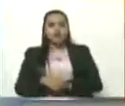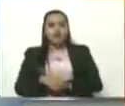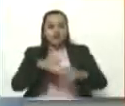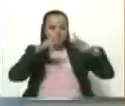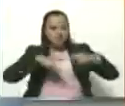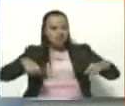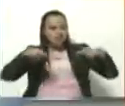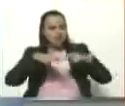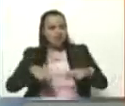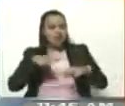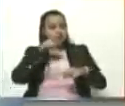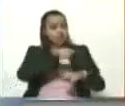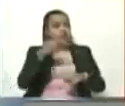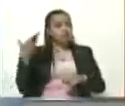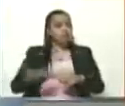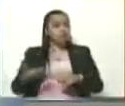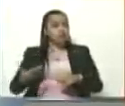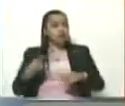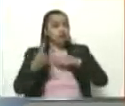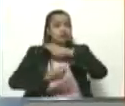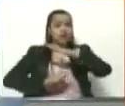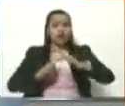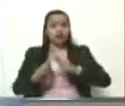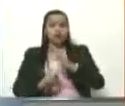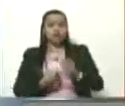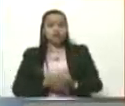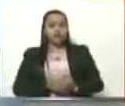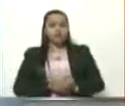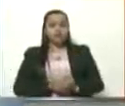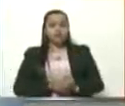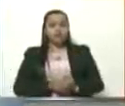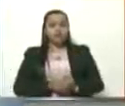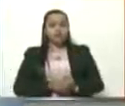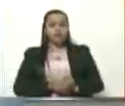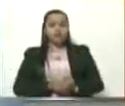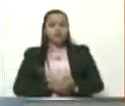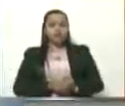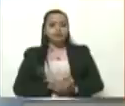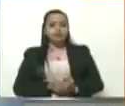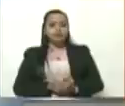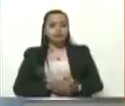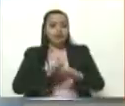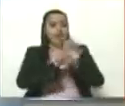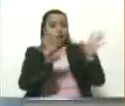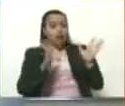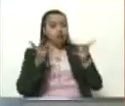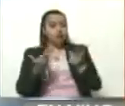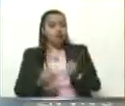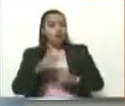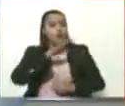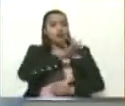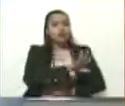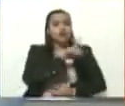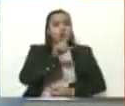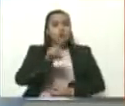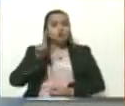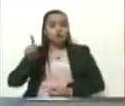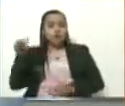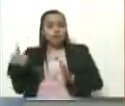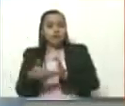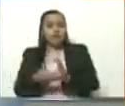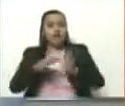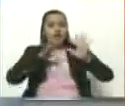importante esta cifra pero muy reveladora 411 mil